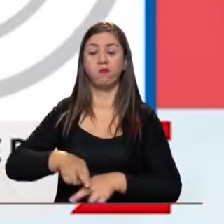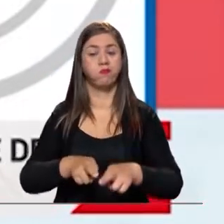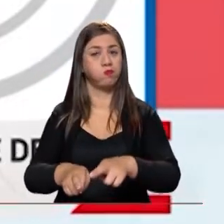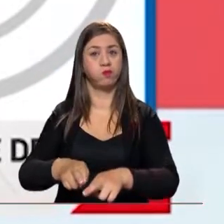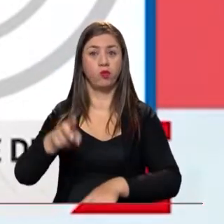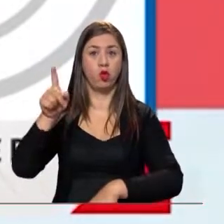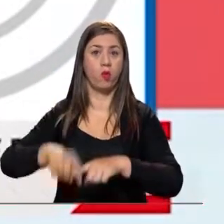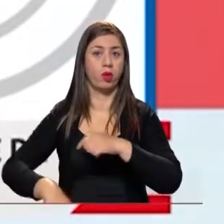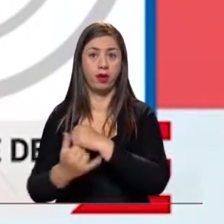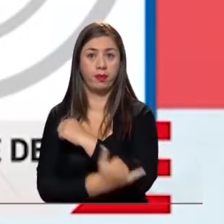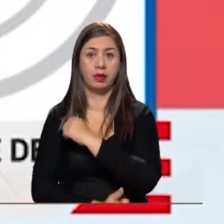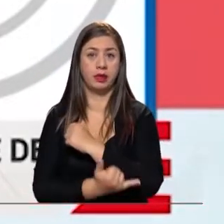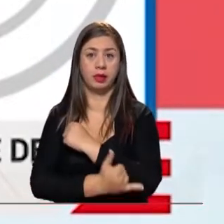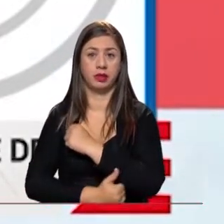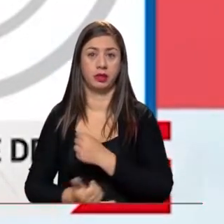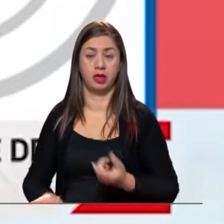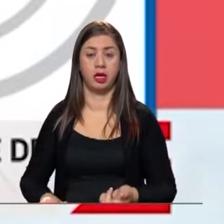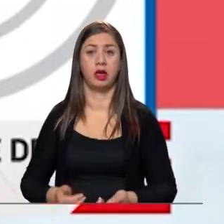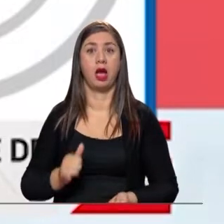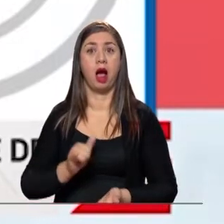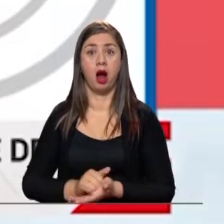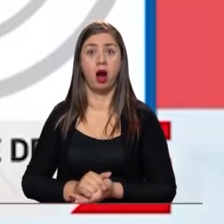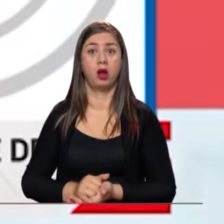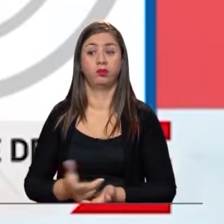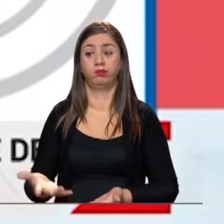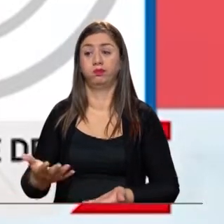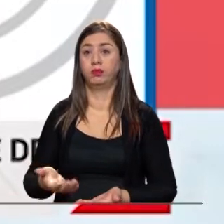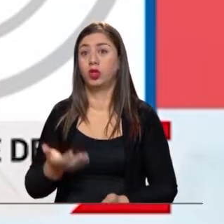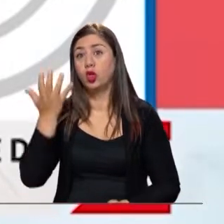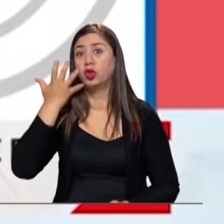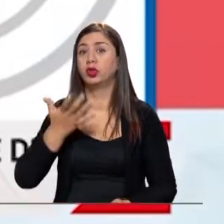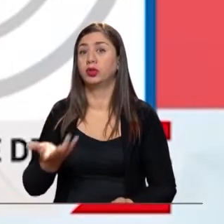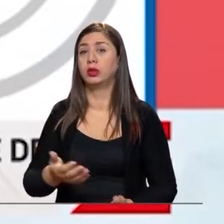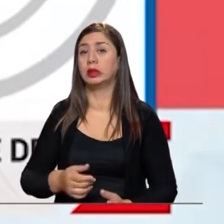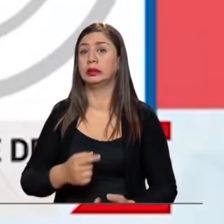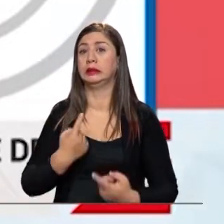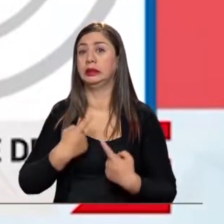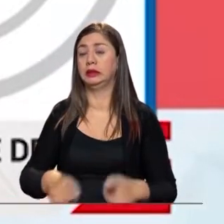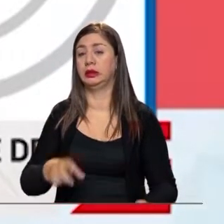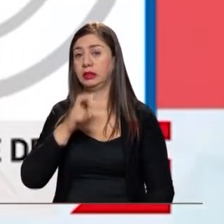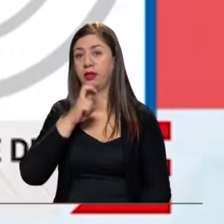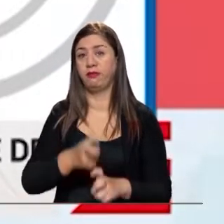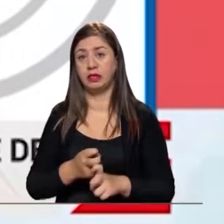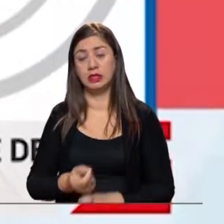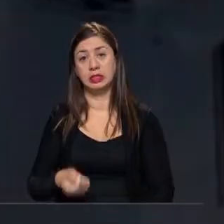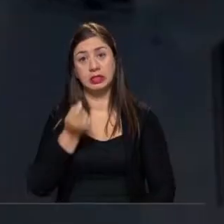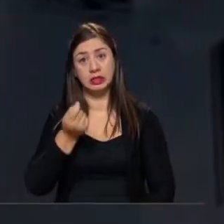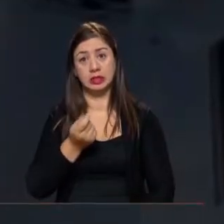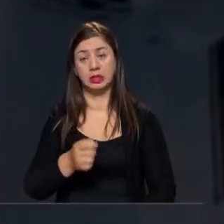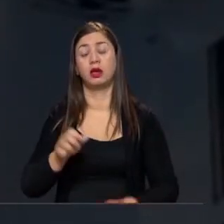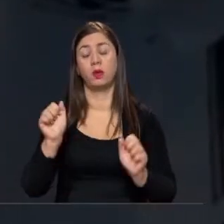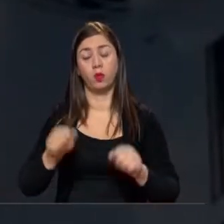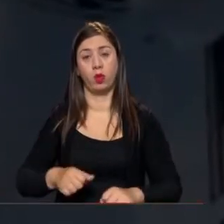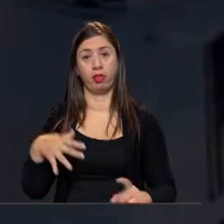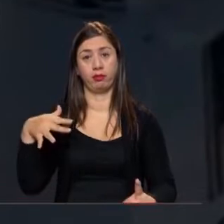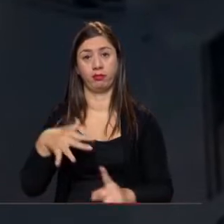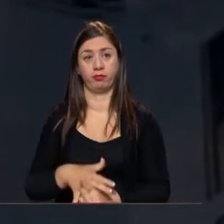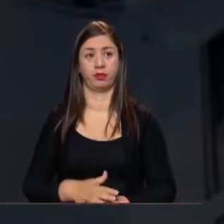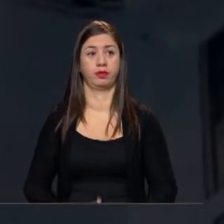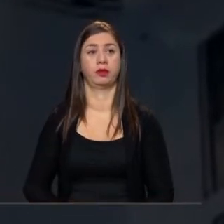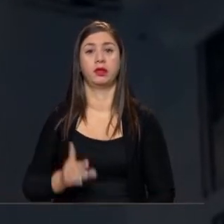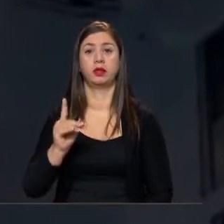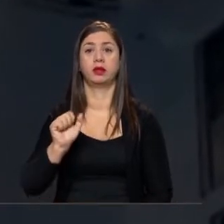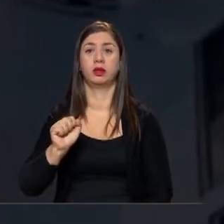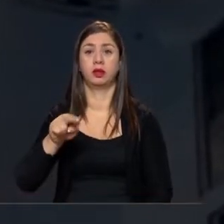Todavía estos ríos están bien inestables y pueden suceder precisamente estas cosas. Diana Lorena agradeció a